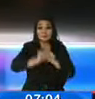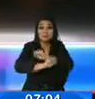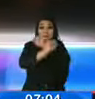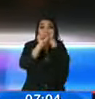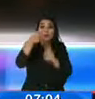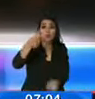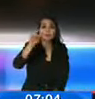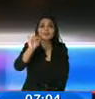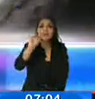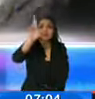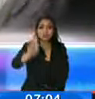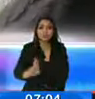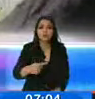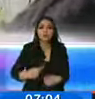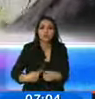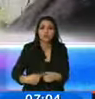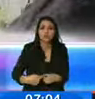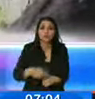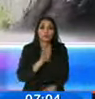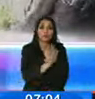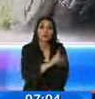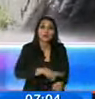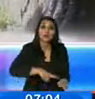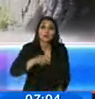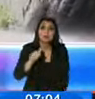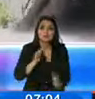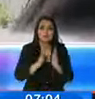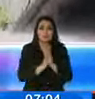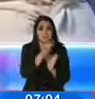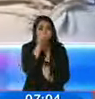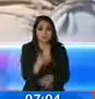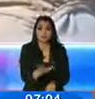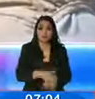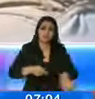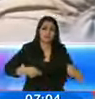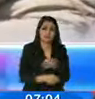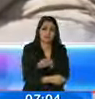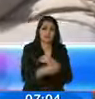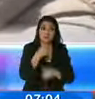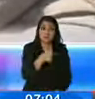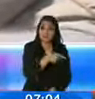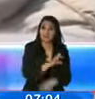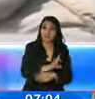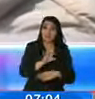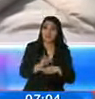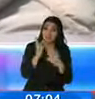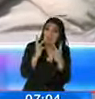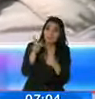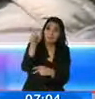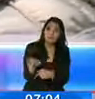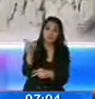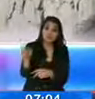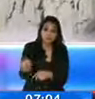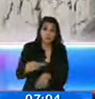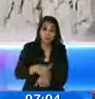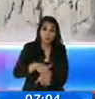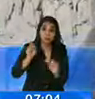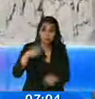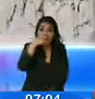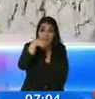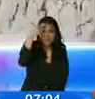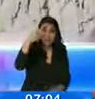sur de Quito. La hermana del hoyo occiso pide justicia. Dice que hay un testigo que podría reconocer a los sospechosos. Sí, hay